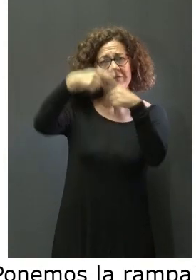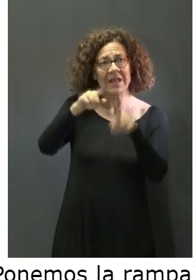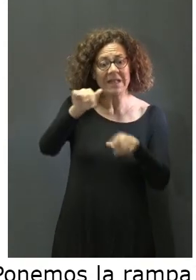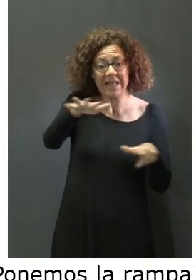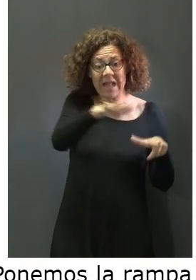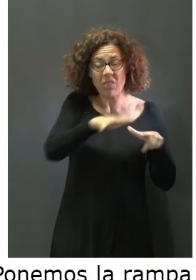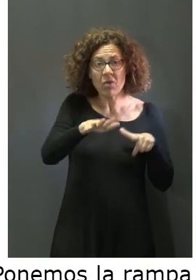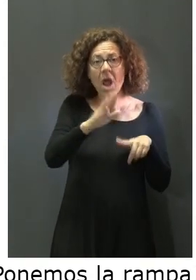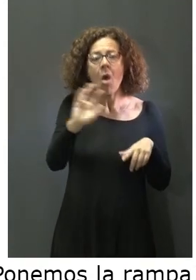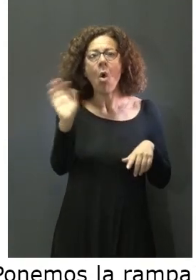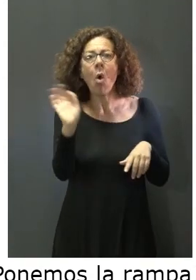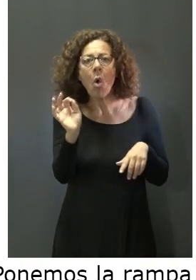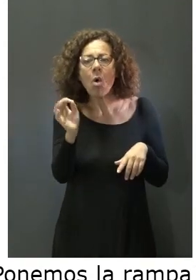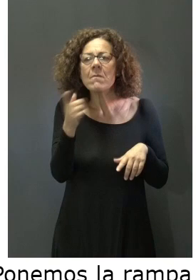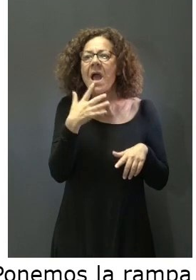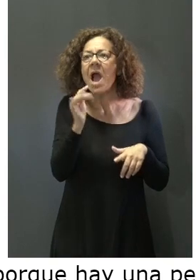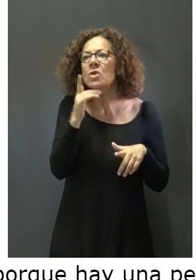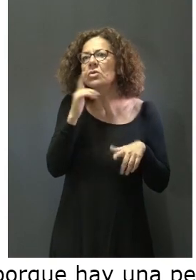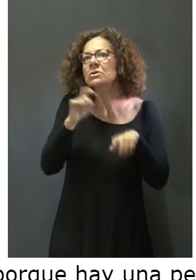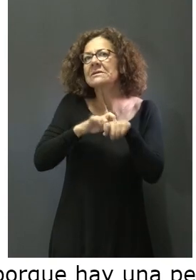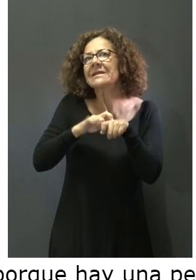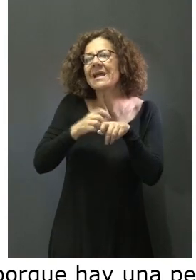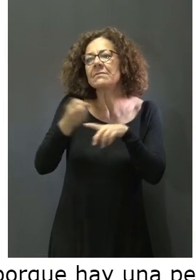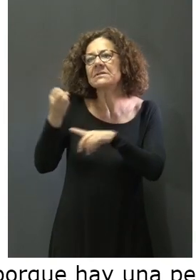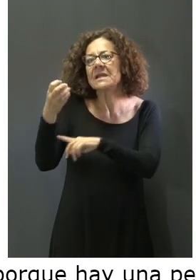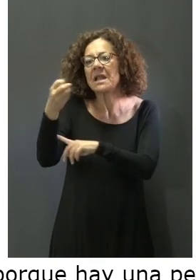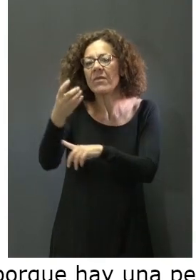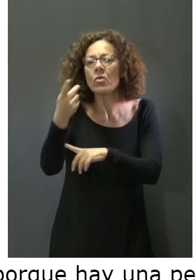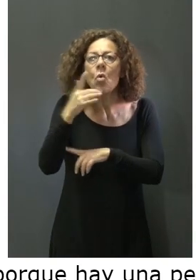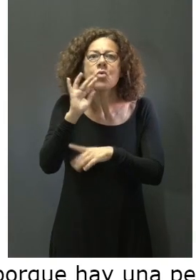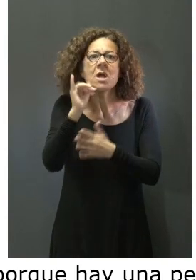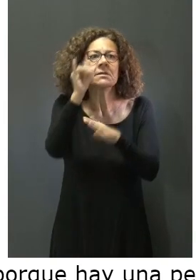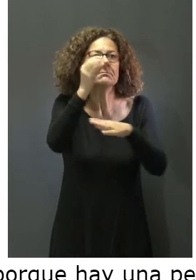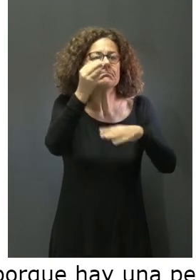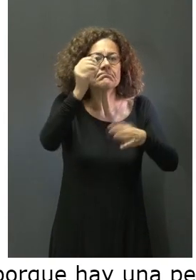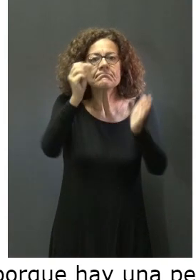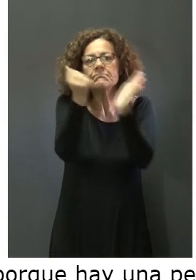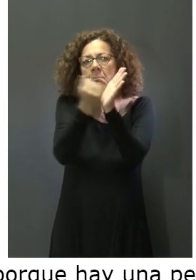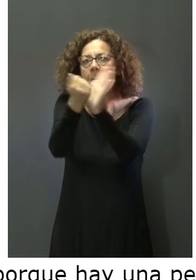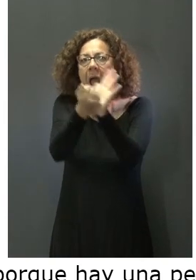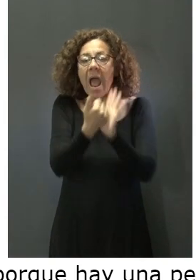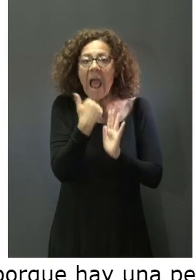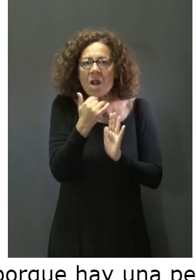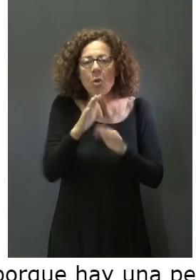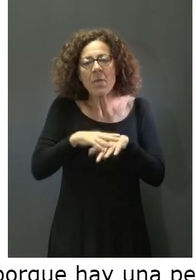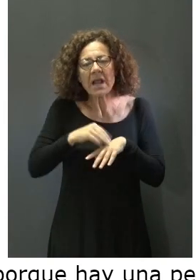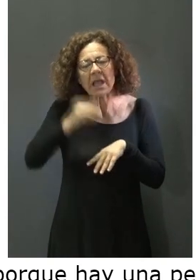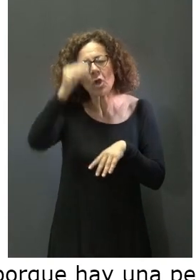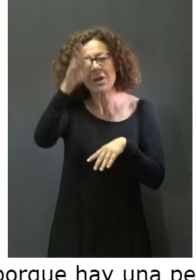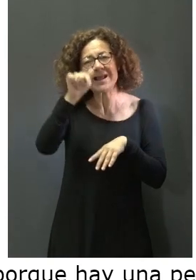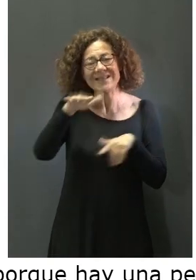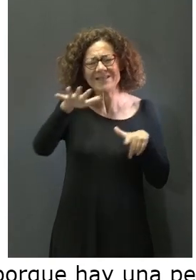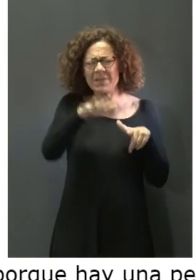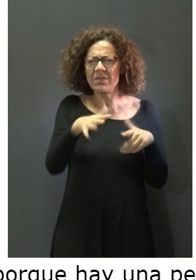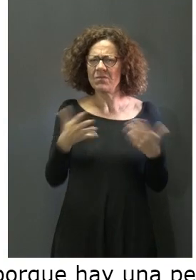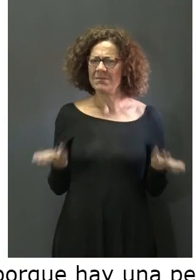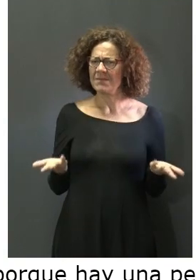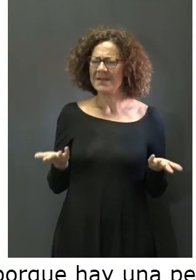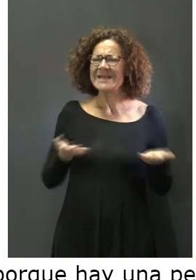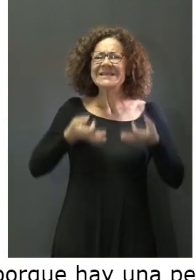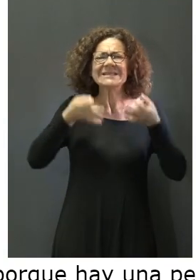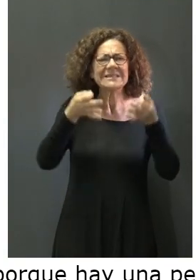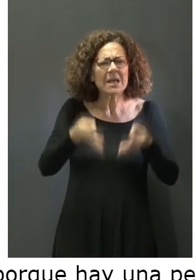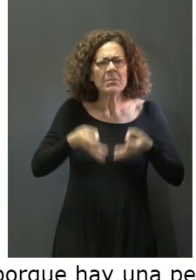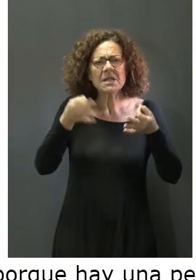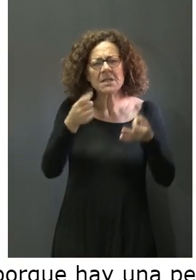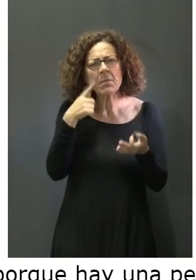lugar, o establecemos unos criterios de señalización, unos hitos o lo que sea para que cognitivamente ese espacio sea más... O sea, continuamente